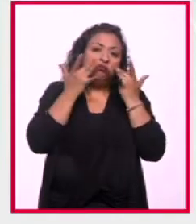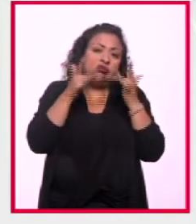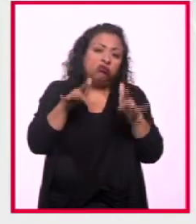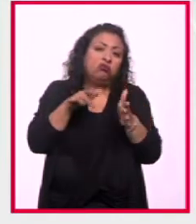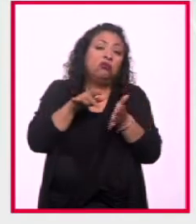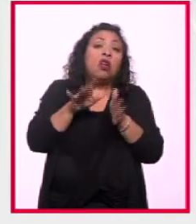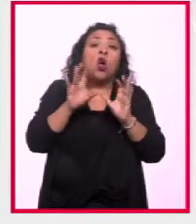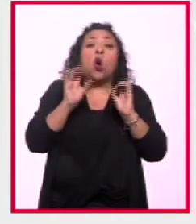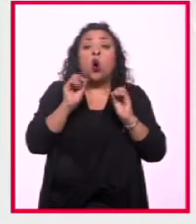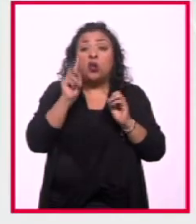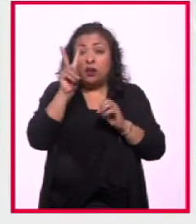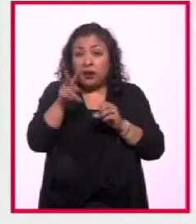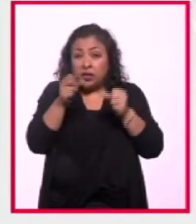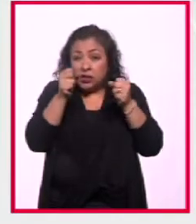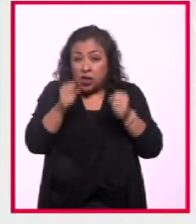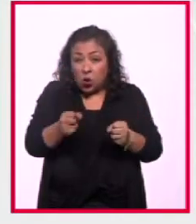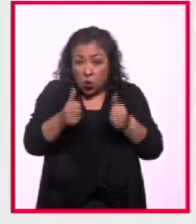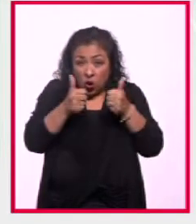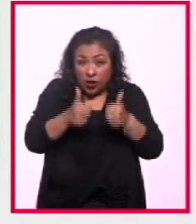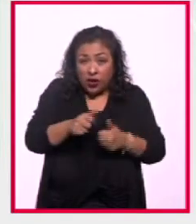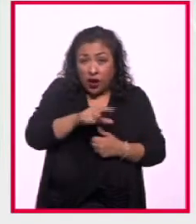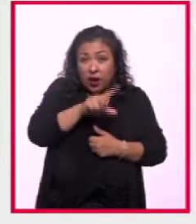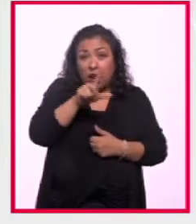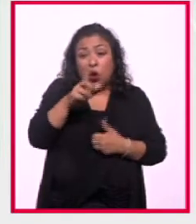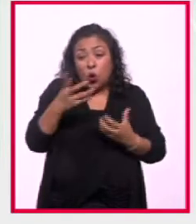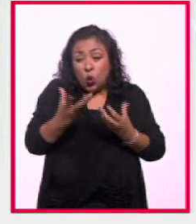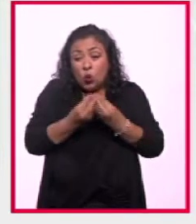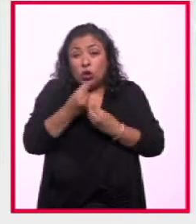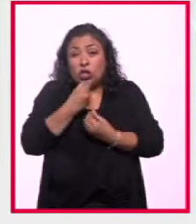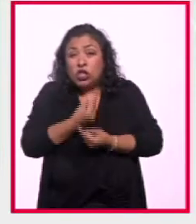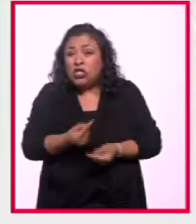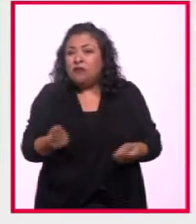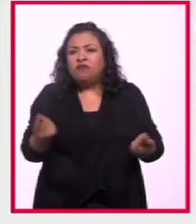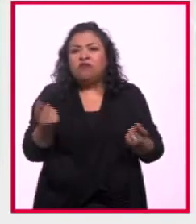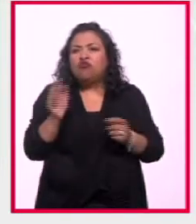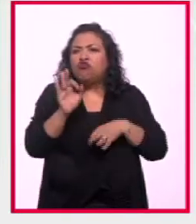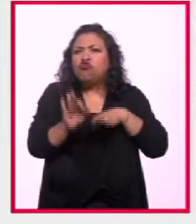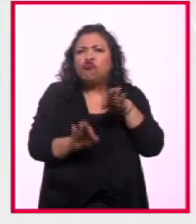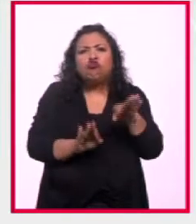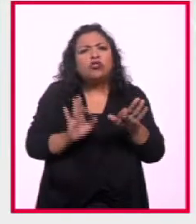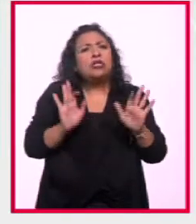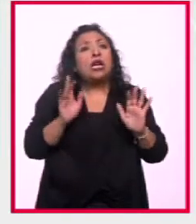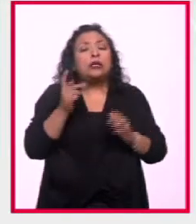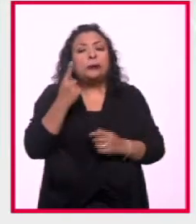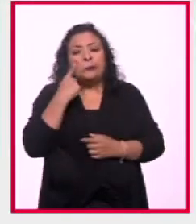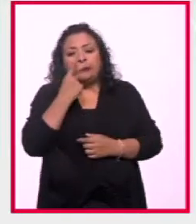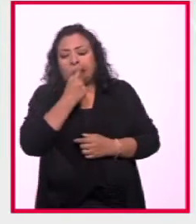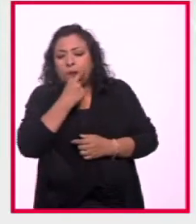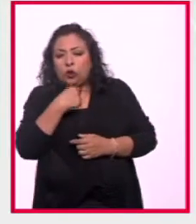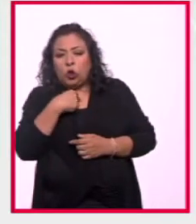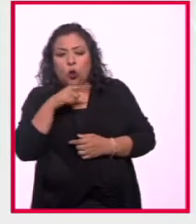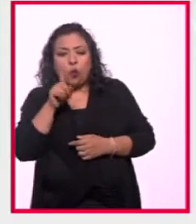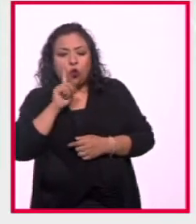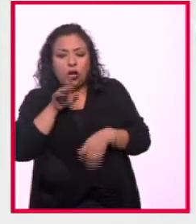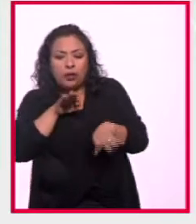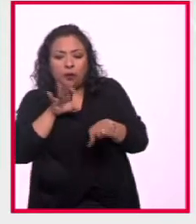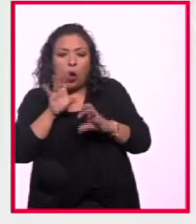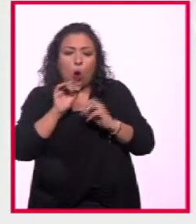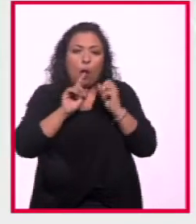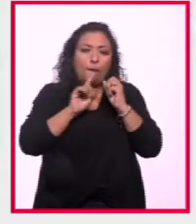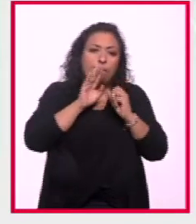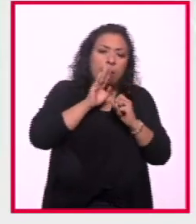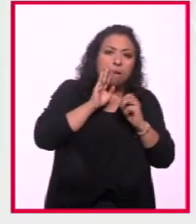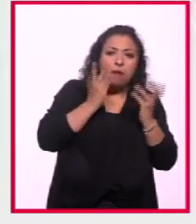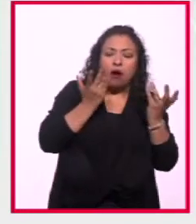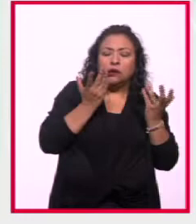garantizado por ejemplo el poderse quedar con los niños pequeños se tenían que escoger entre o ser mujer trabajadora o ser madre de